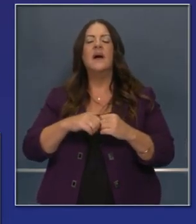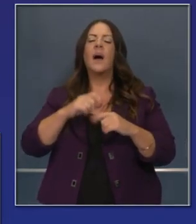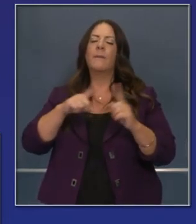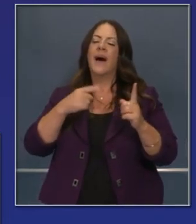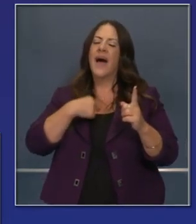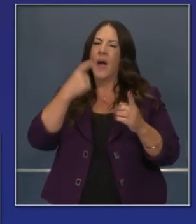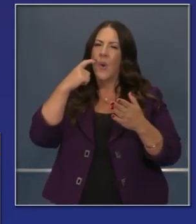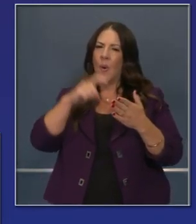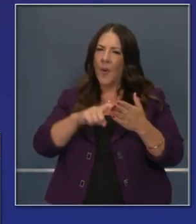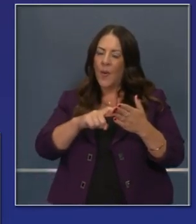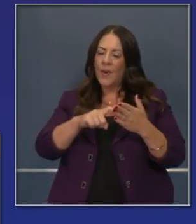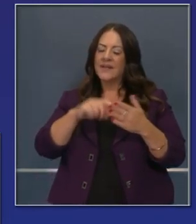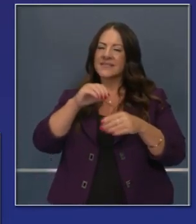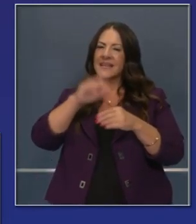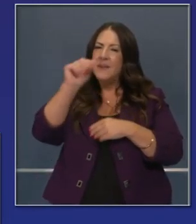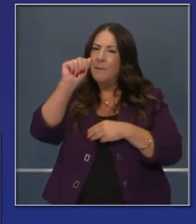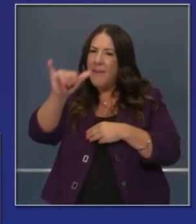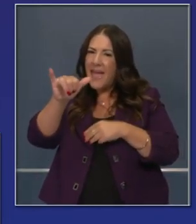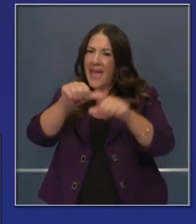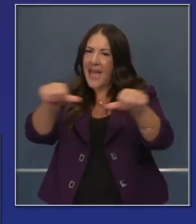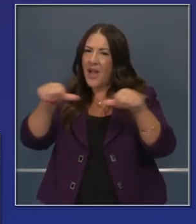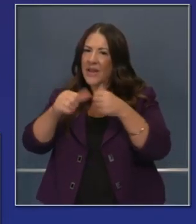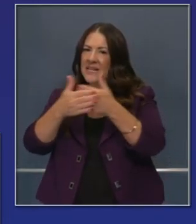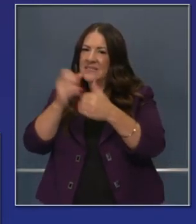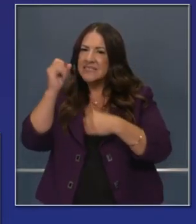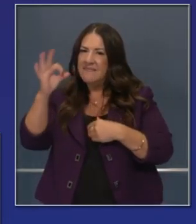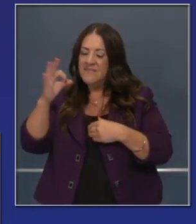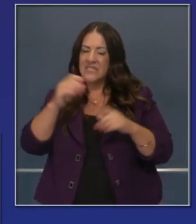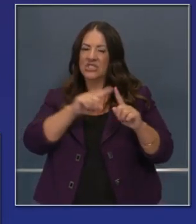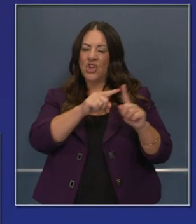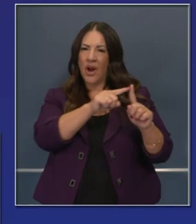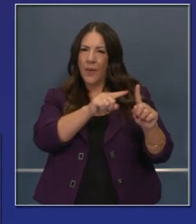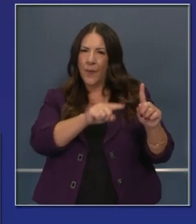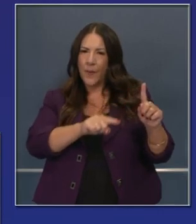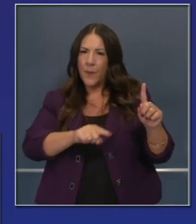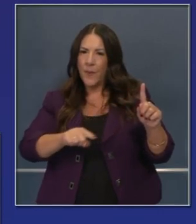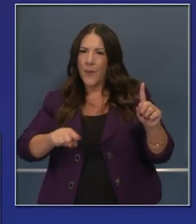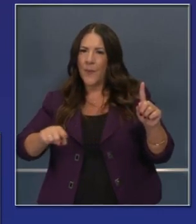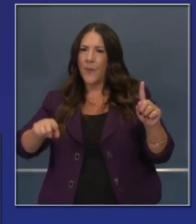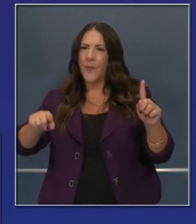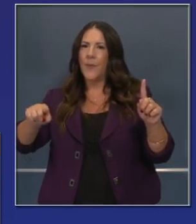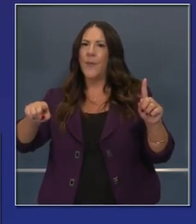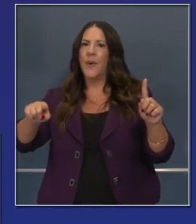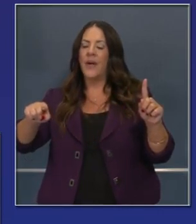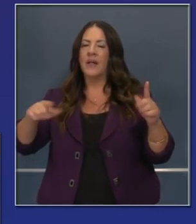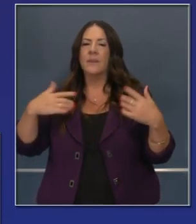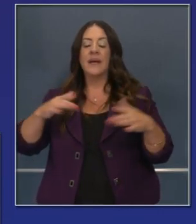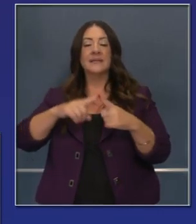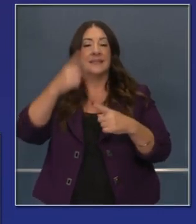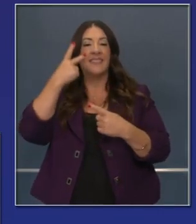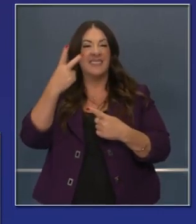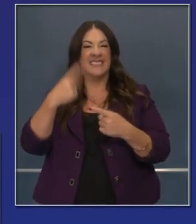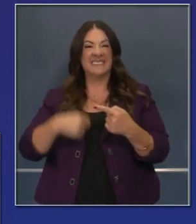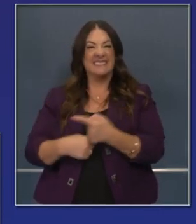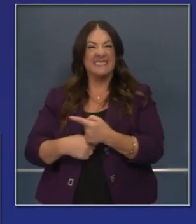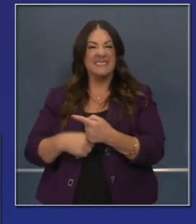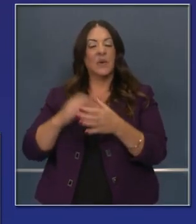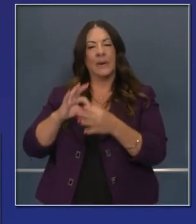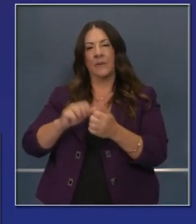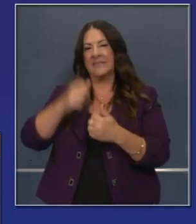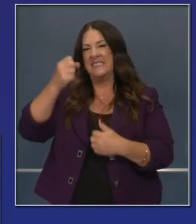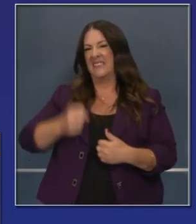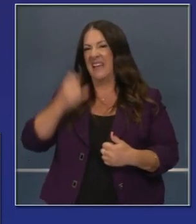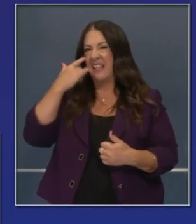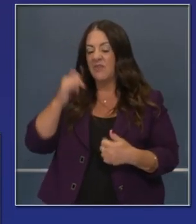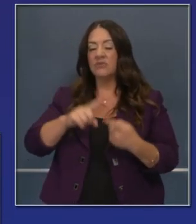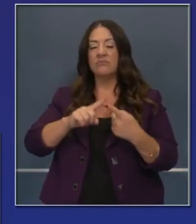Actualmente, en el área de la Bahía, ha estado comenzando a ascender a 0.95. Pueden ver aquí en las partes bajas, en el sur de California,